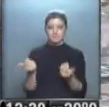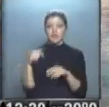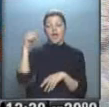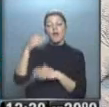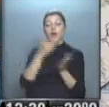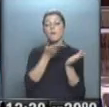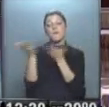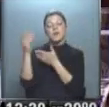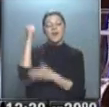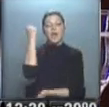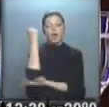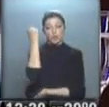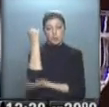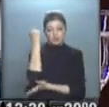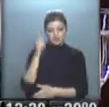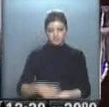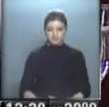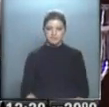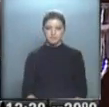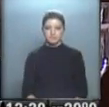económicos al economista.